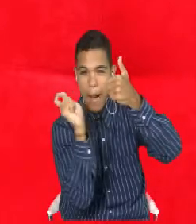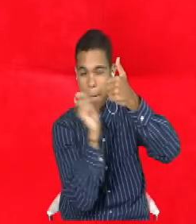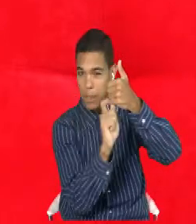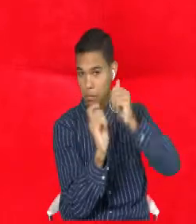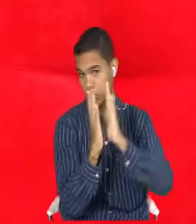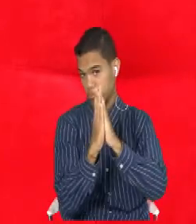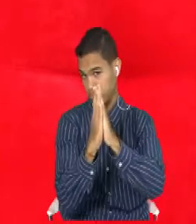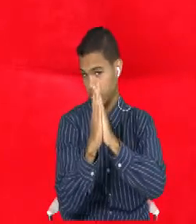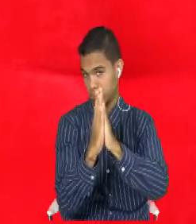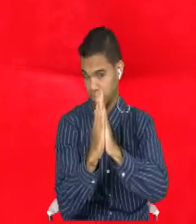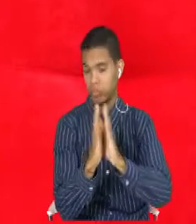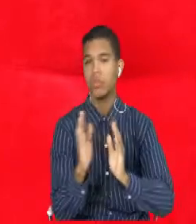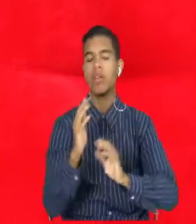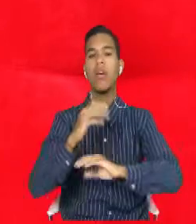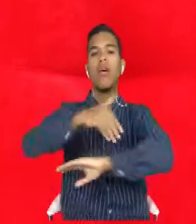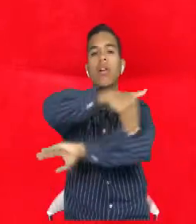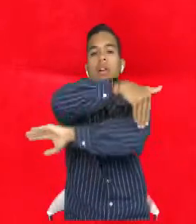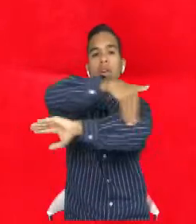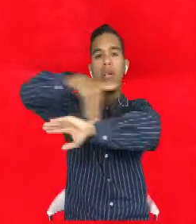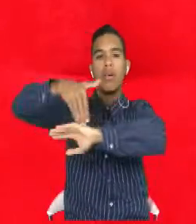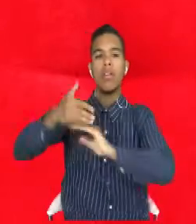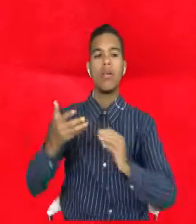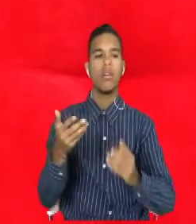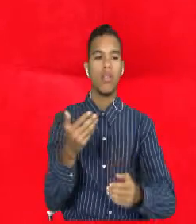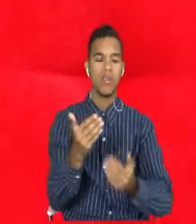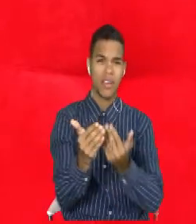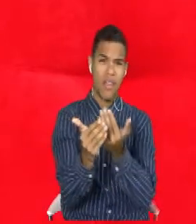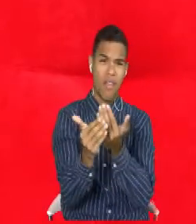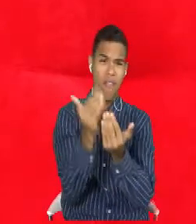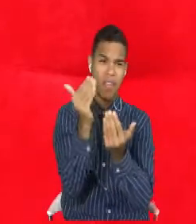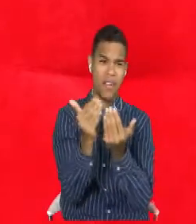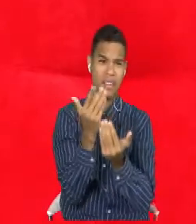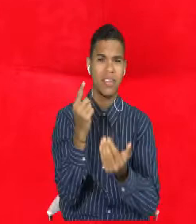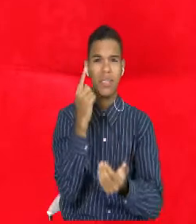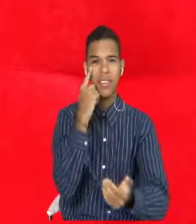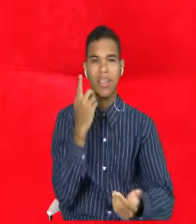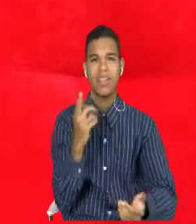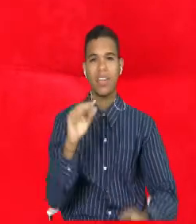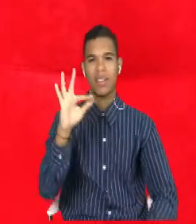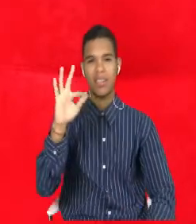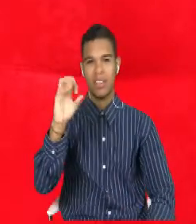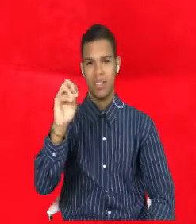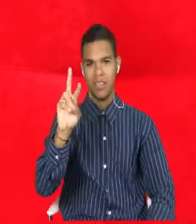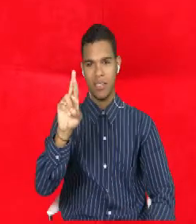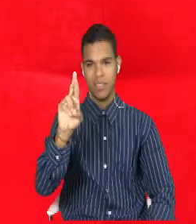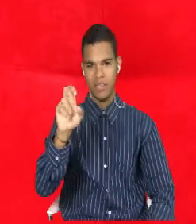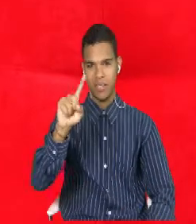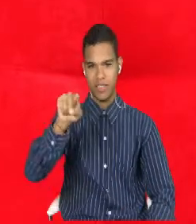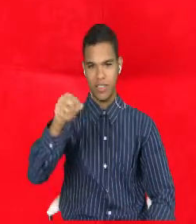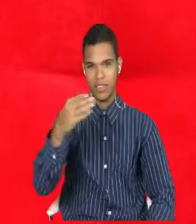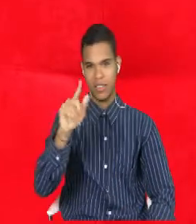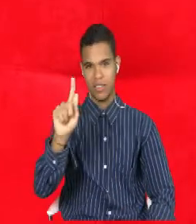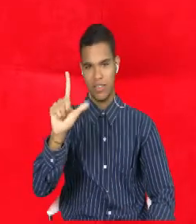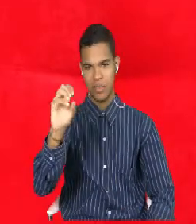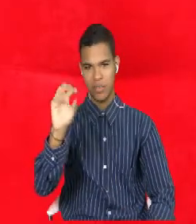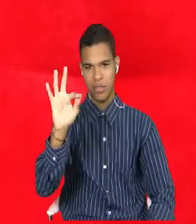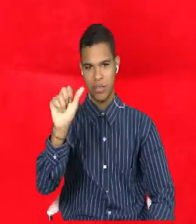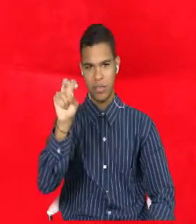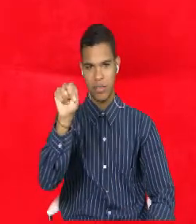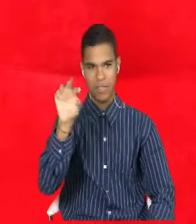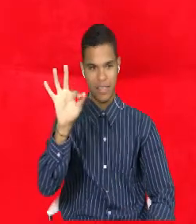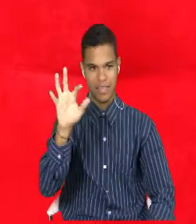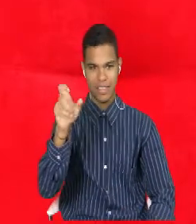Y la dirección, pues es más fácil decirles Las Torres Flotantes, local 107, pues la dirección de Las Torres Flotantes todos lo